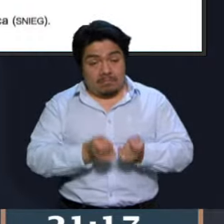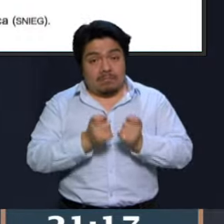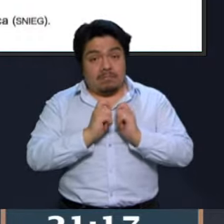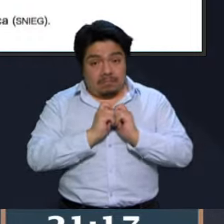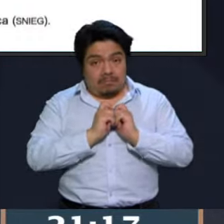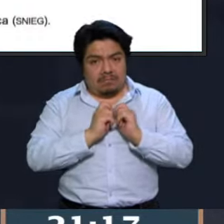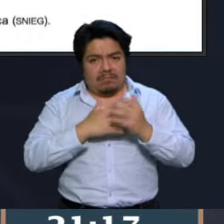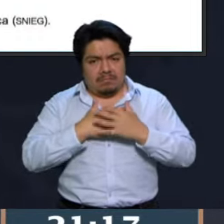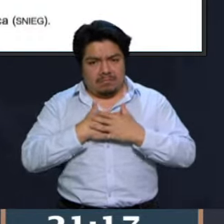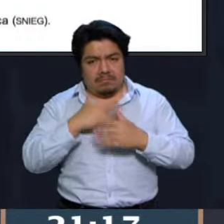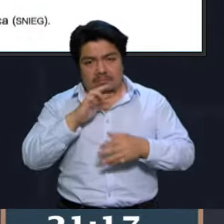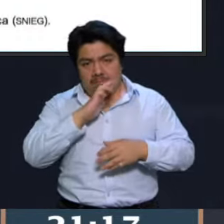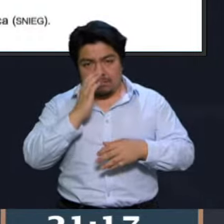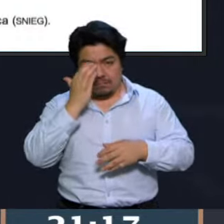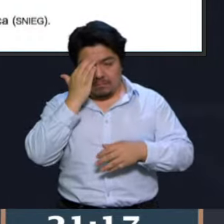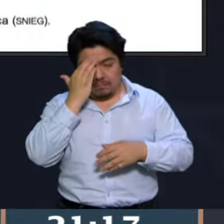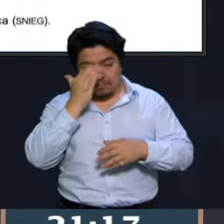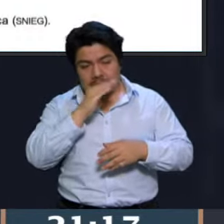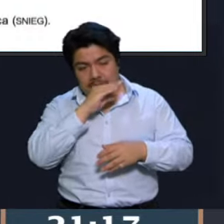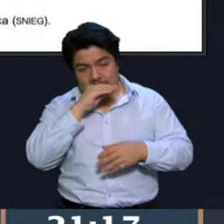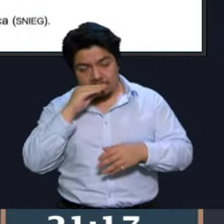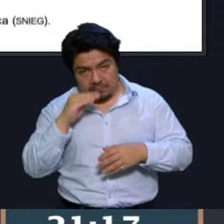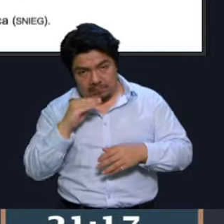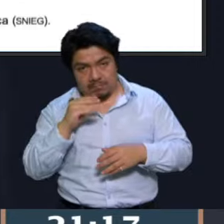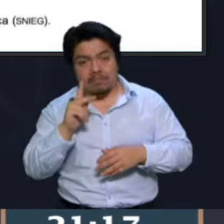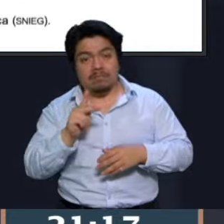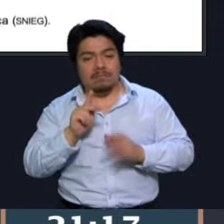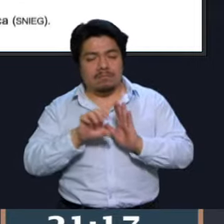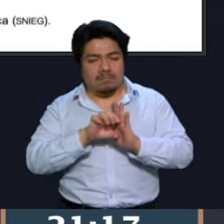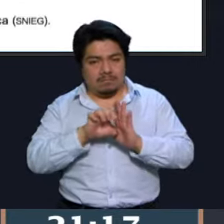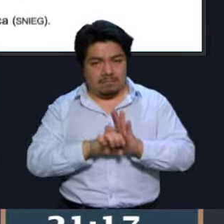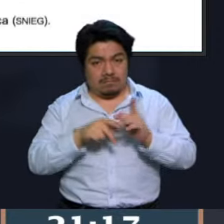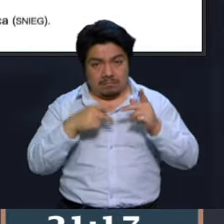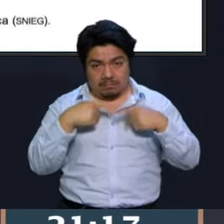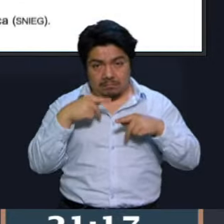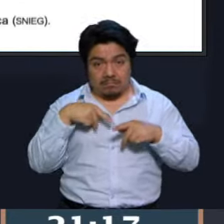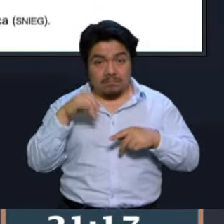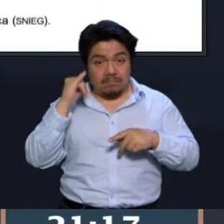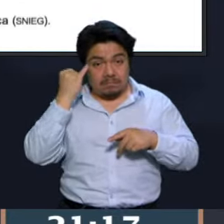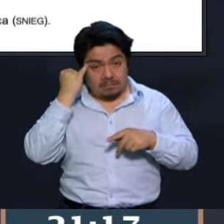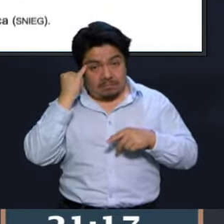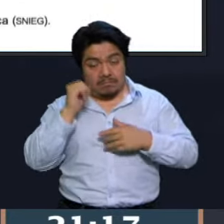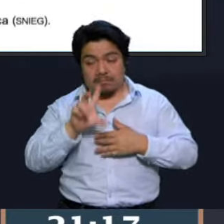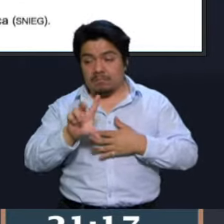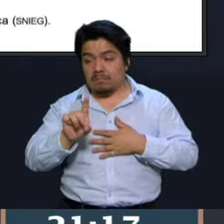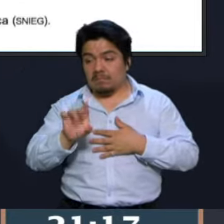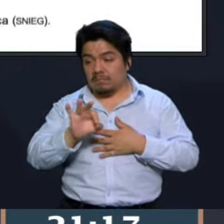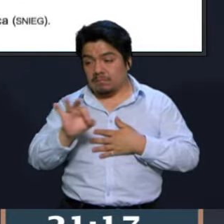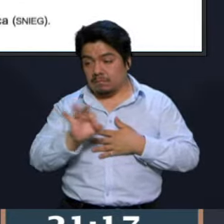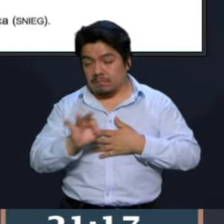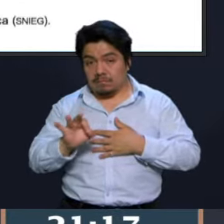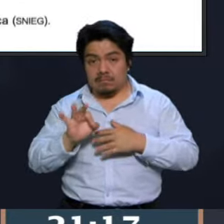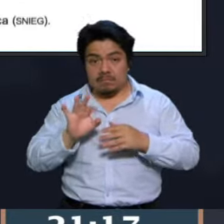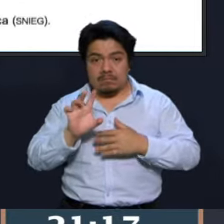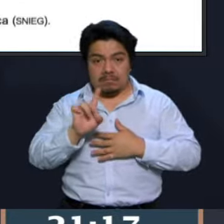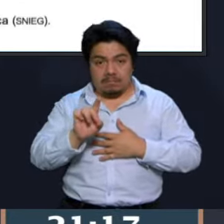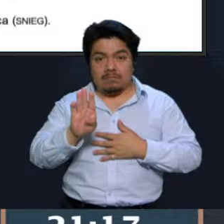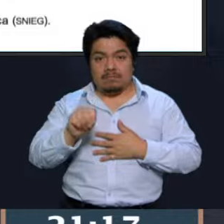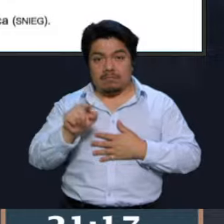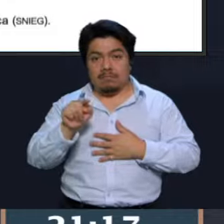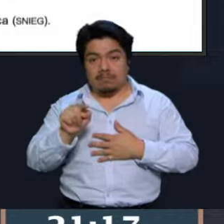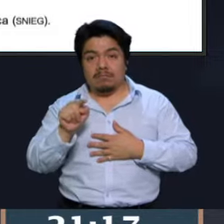autoadscribiéndose, reconociéndose como tales, y fíjate, en el caso de la población indígena, 30% de nuestra población,